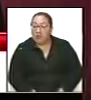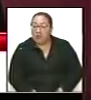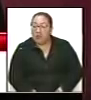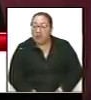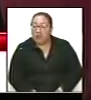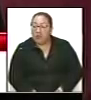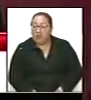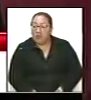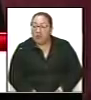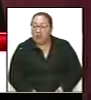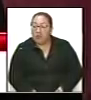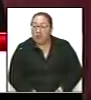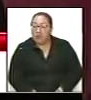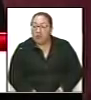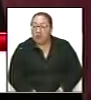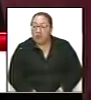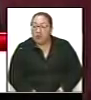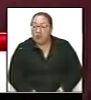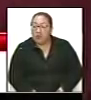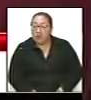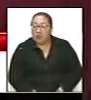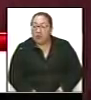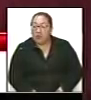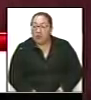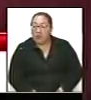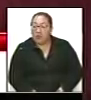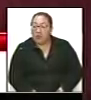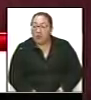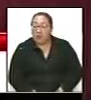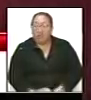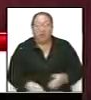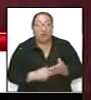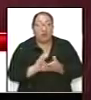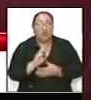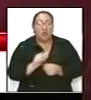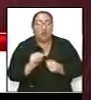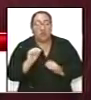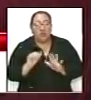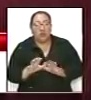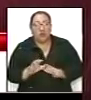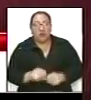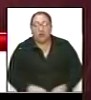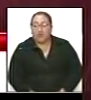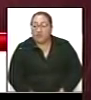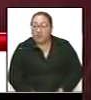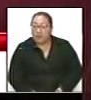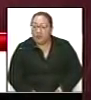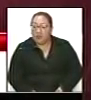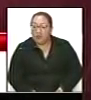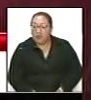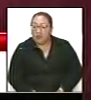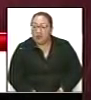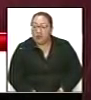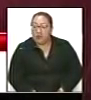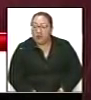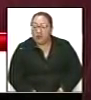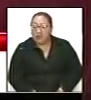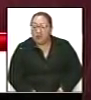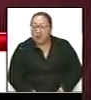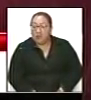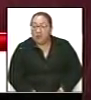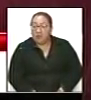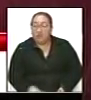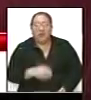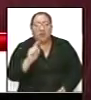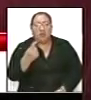Por favor, con la siguiente diapositiva, la diapositiva número 7. Aquí hay una primera contradicción, señores de la